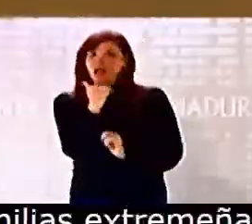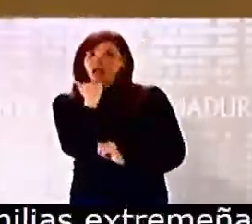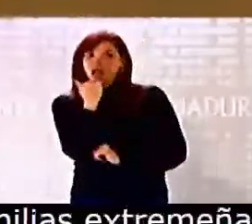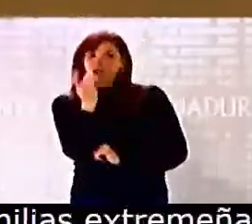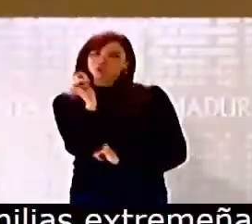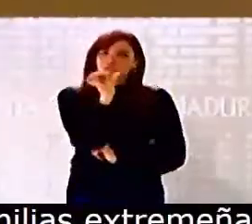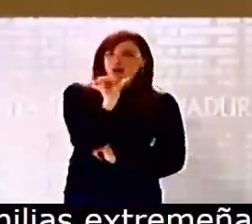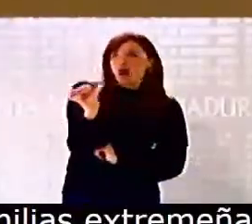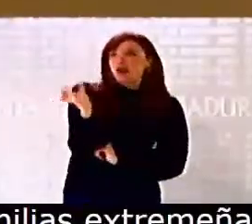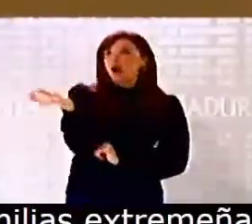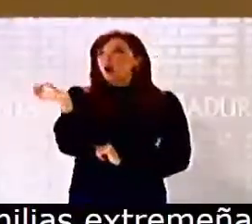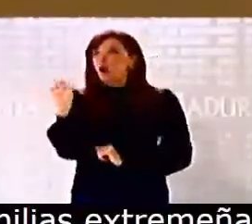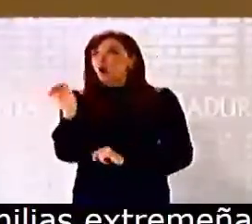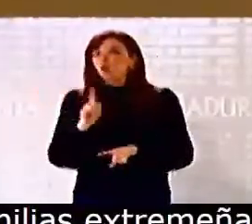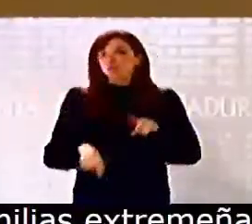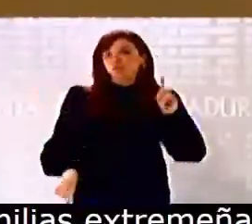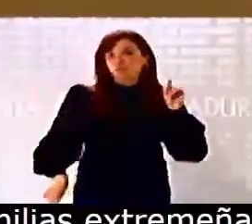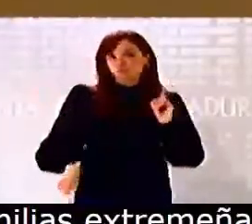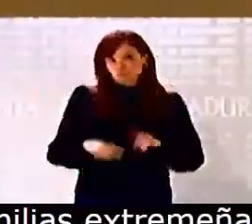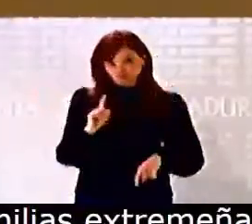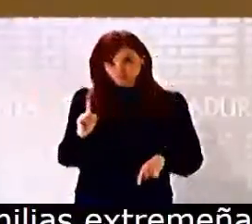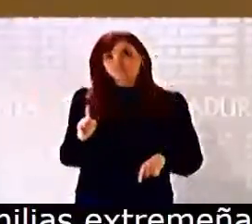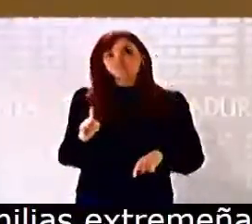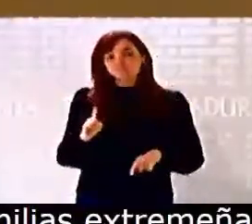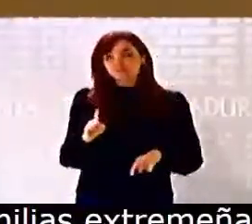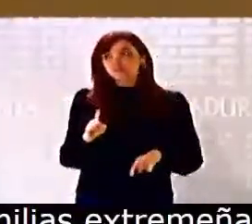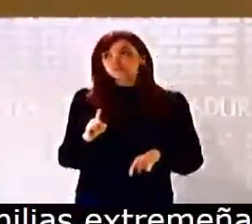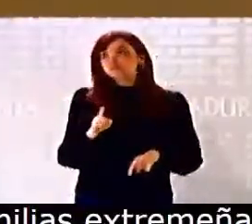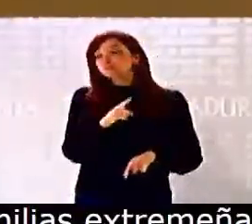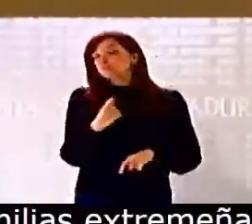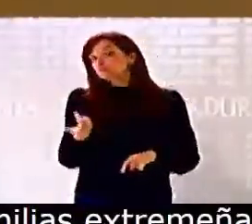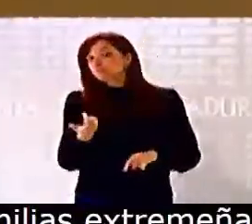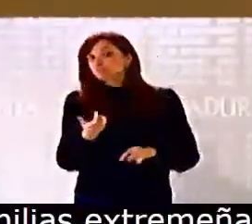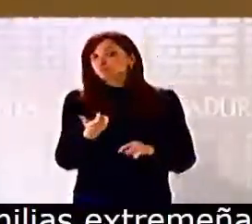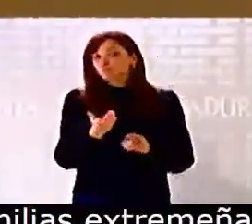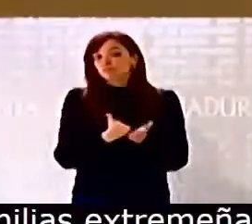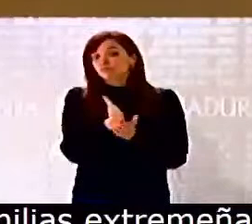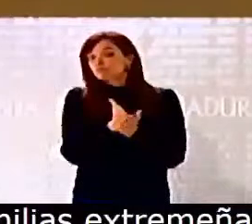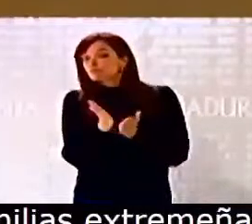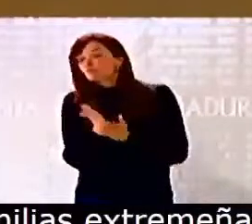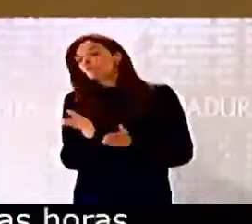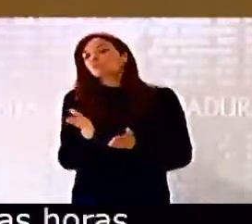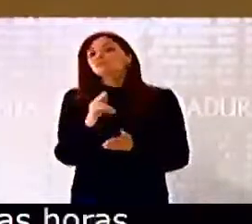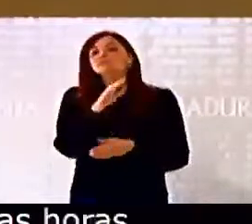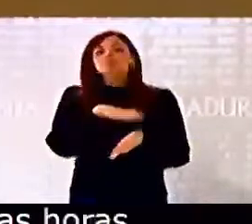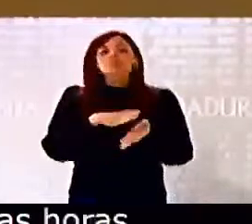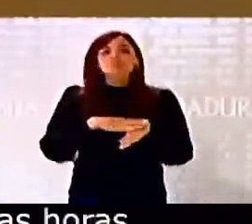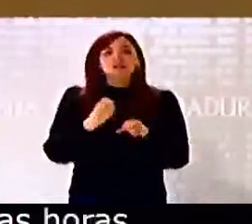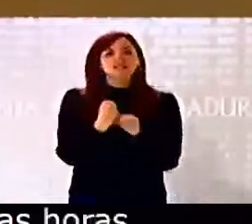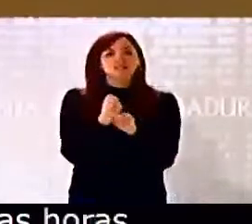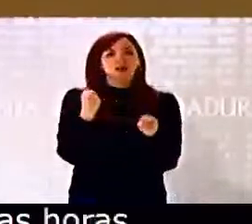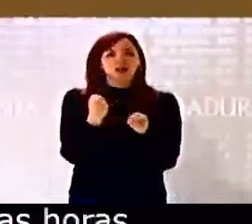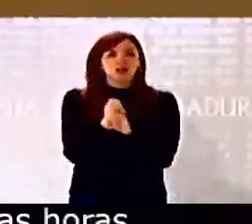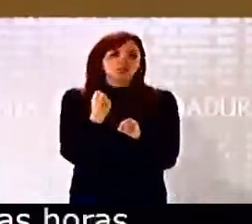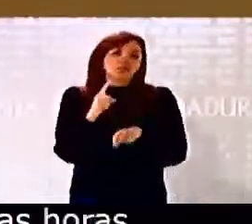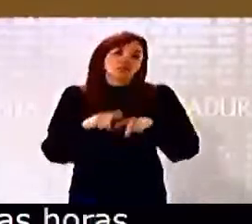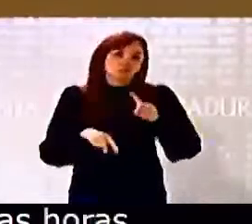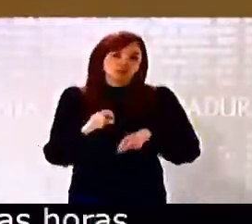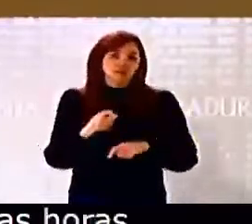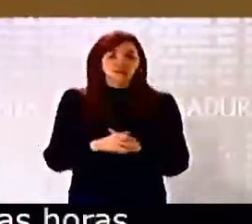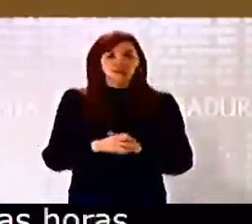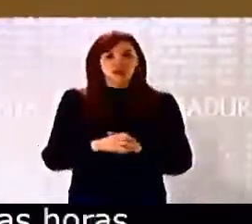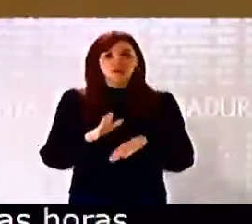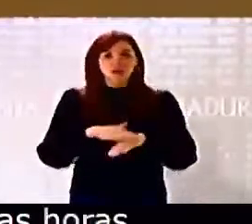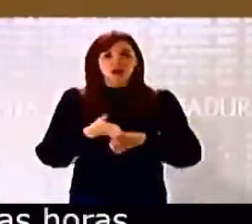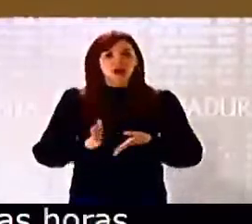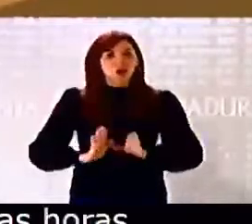semanal, en las distintas posibilidades que la regulación laboral establece para el